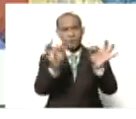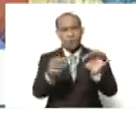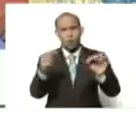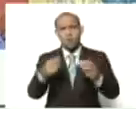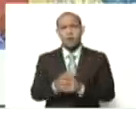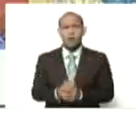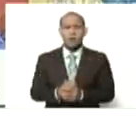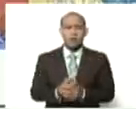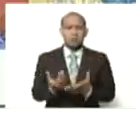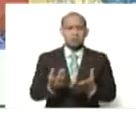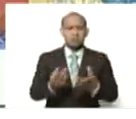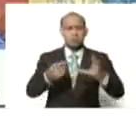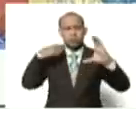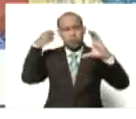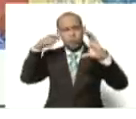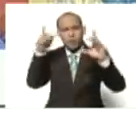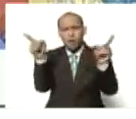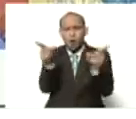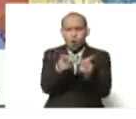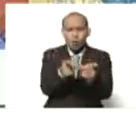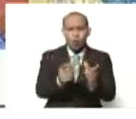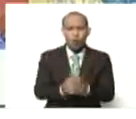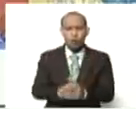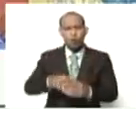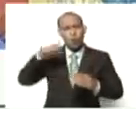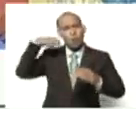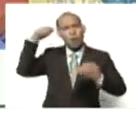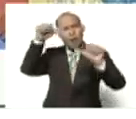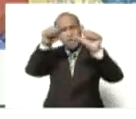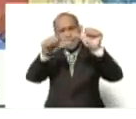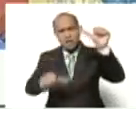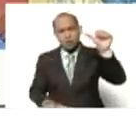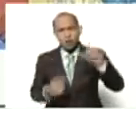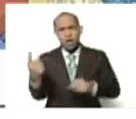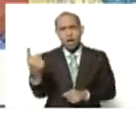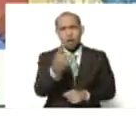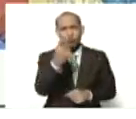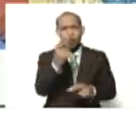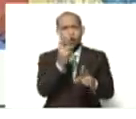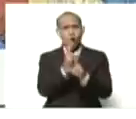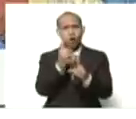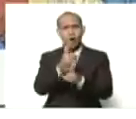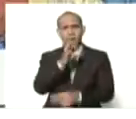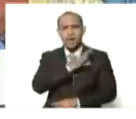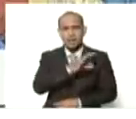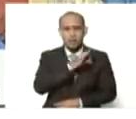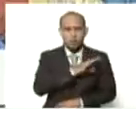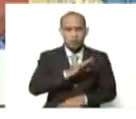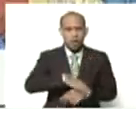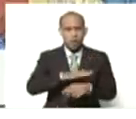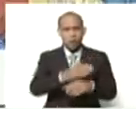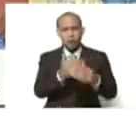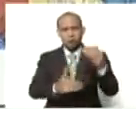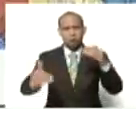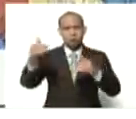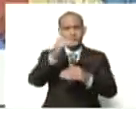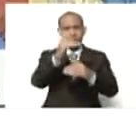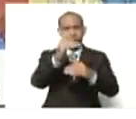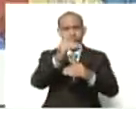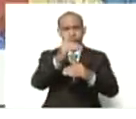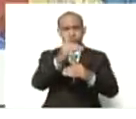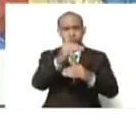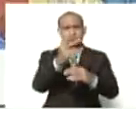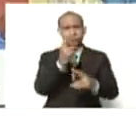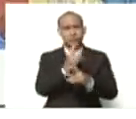de documentales, de películas, solo para redes sociales, porque es el medio dominante hoy por hoy, como dice